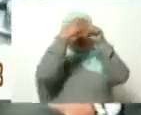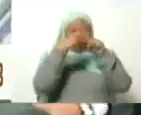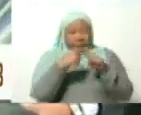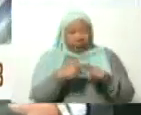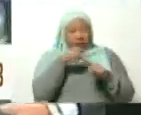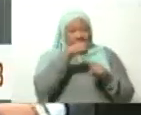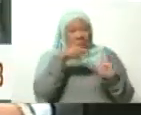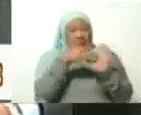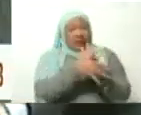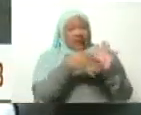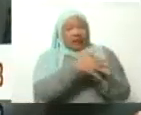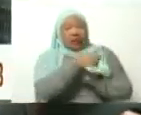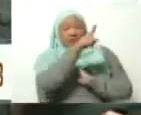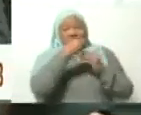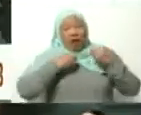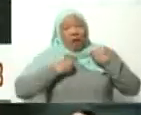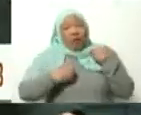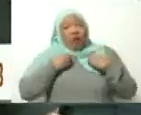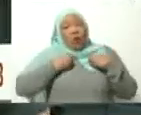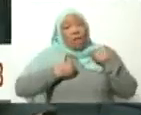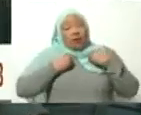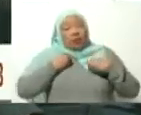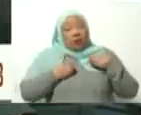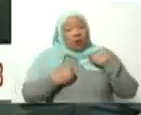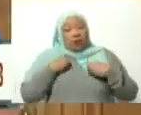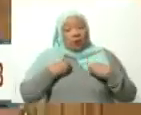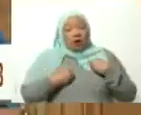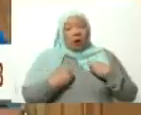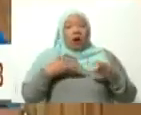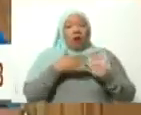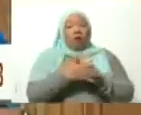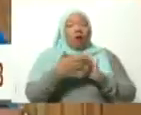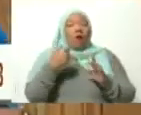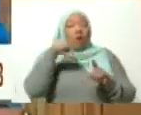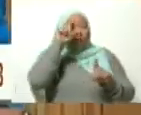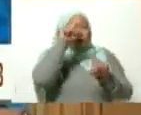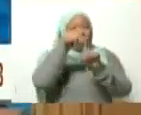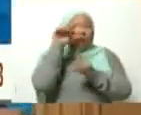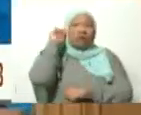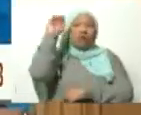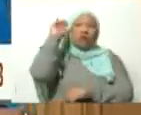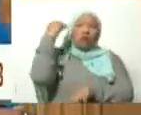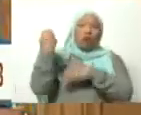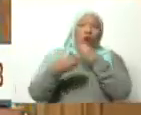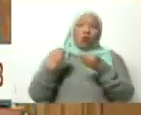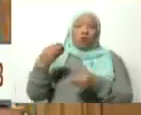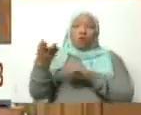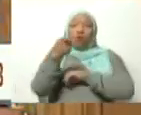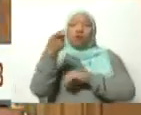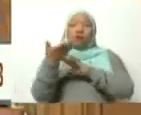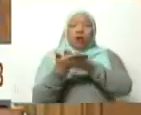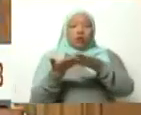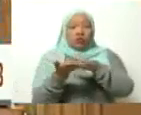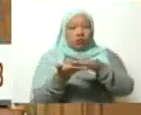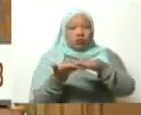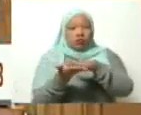que también nos indica el camino que hemos tomado y hacia dónde debemos ir. Entre el año